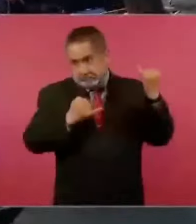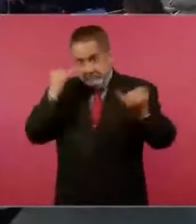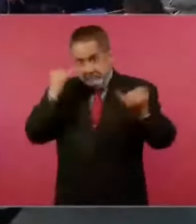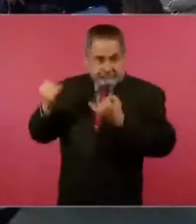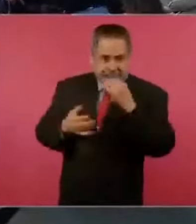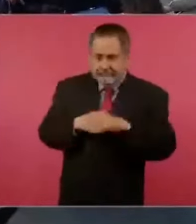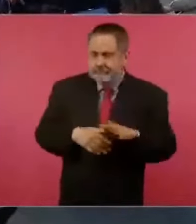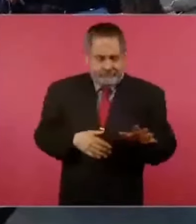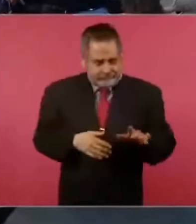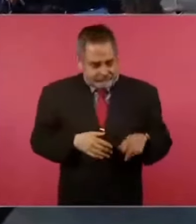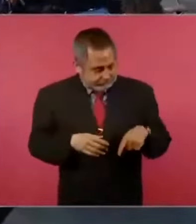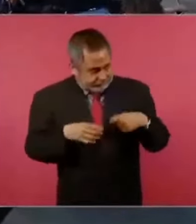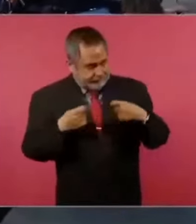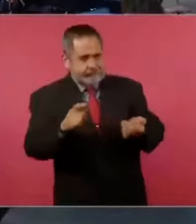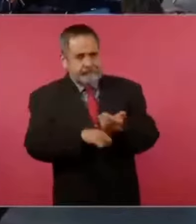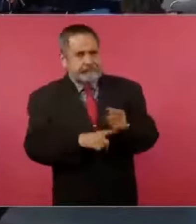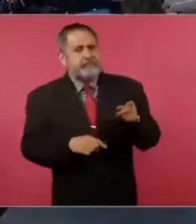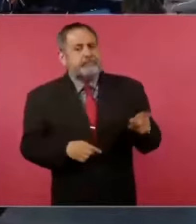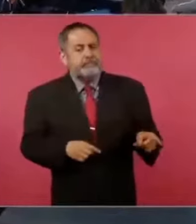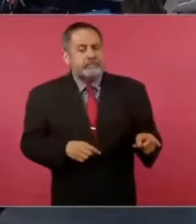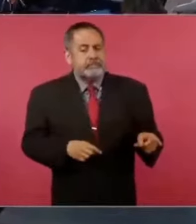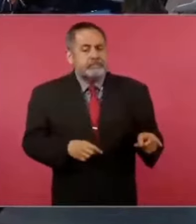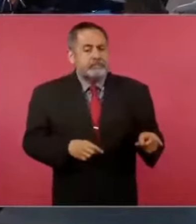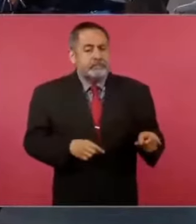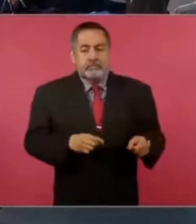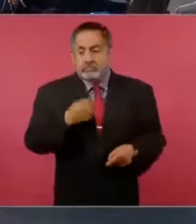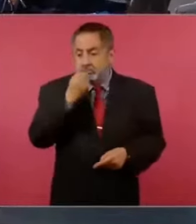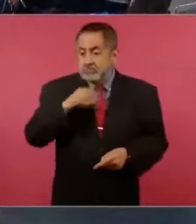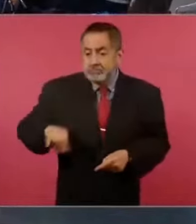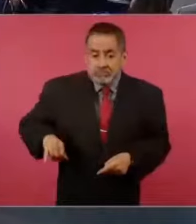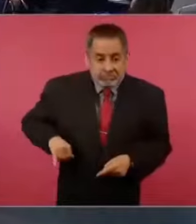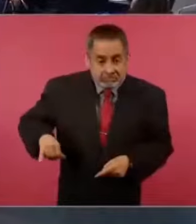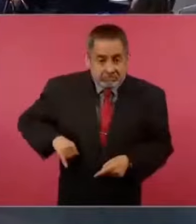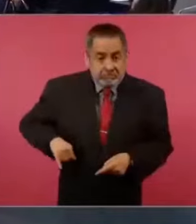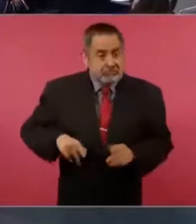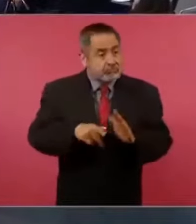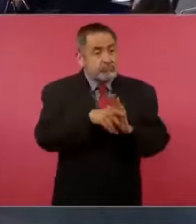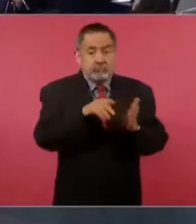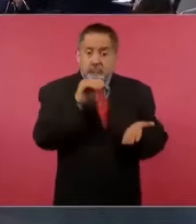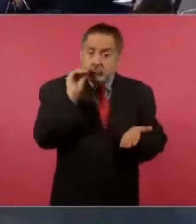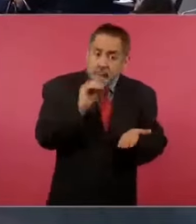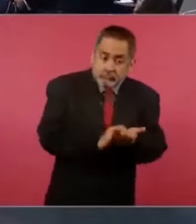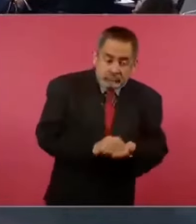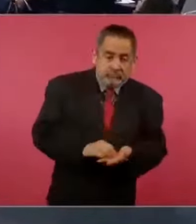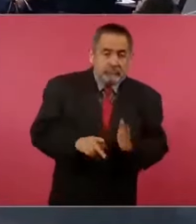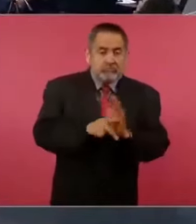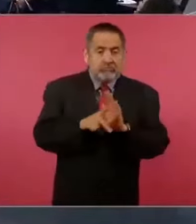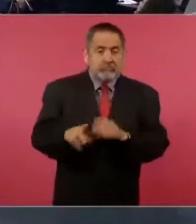buscando explicación, y es interesante porque lo escribe en esa Reforma.